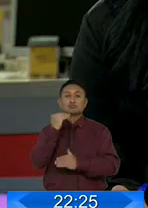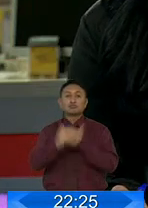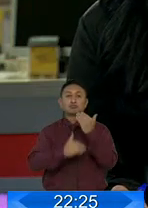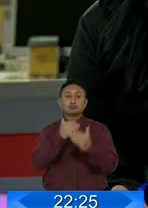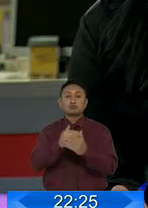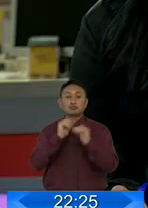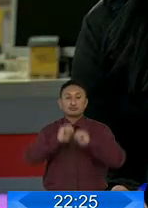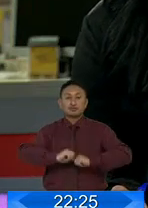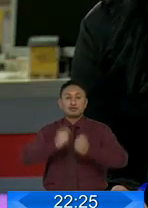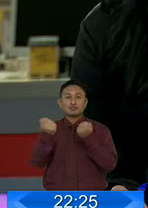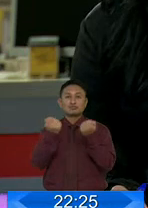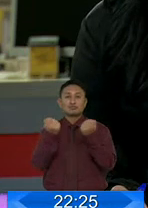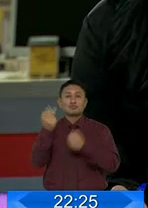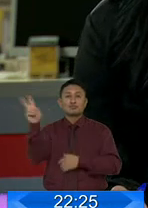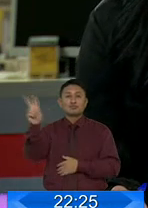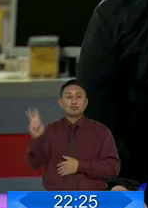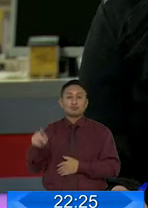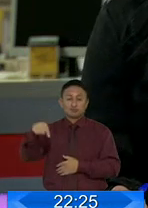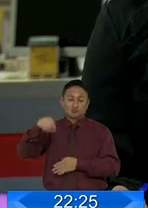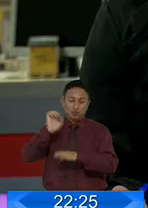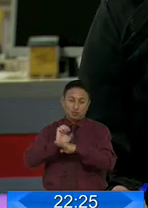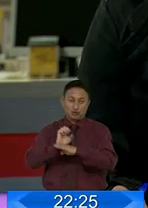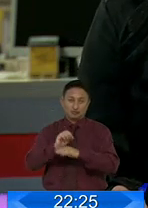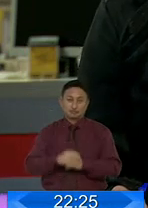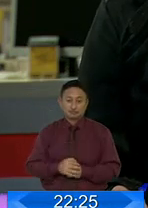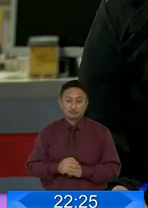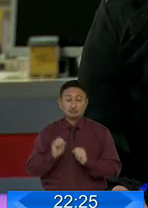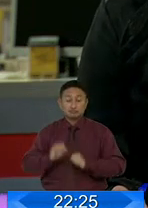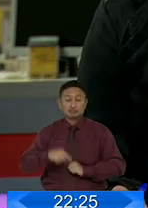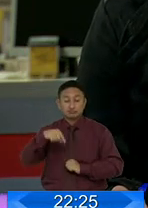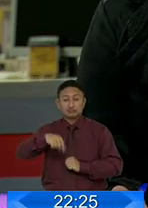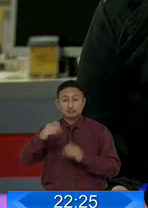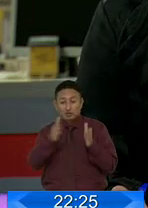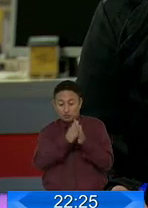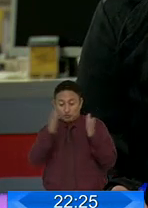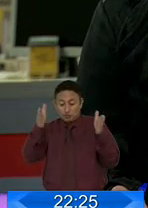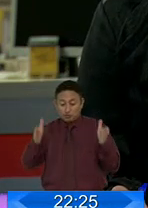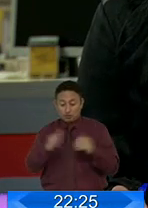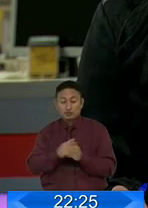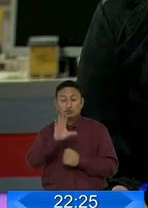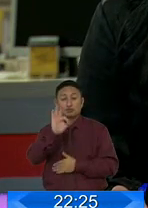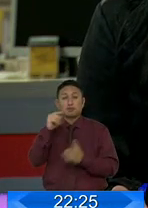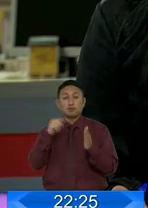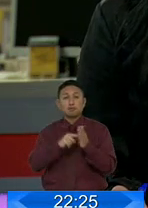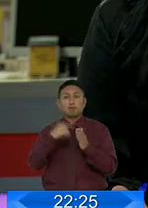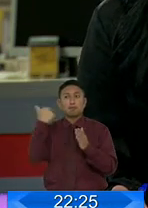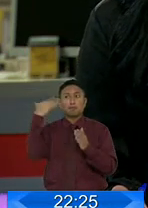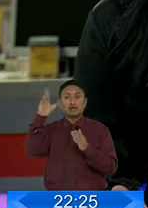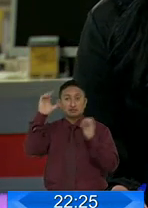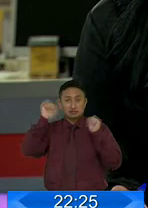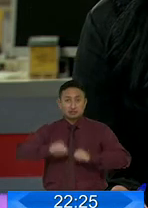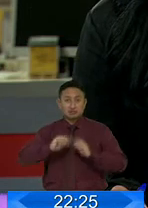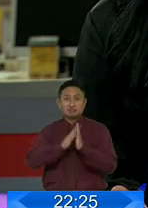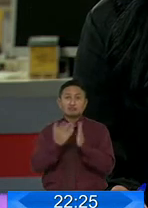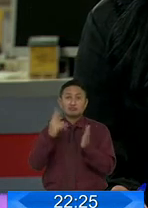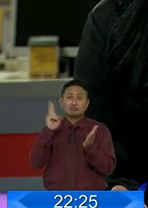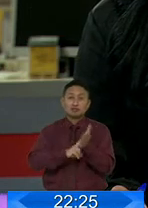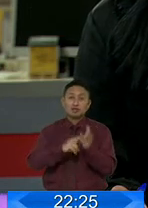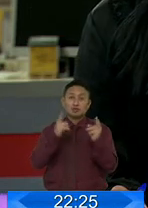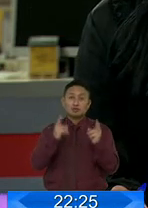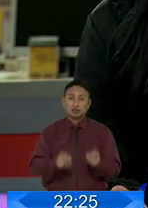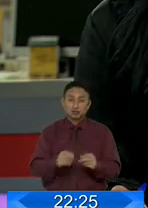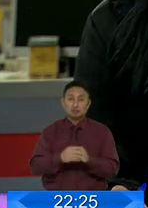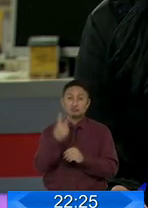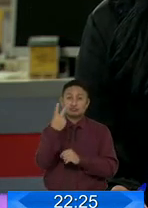de regularización de venezolanos en el Ecuador. Durante este periodo, más de 9.000 ciudadanos accedieron al visado humanitario